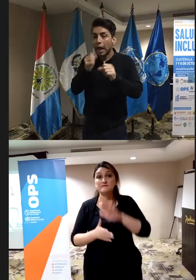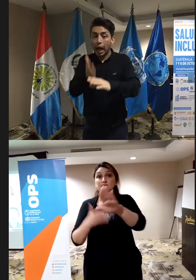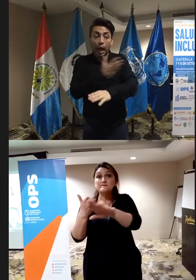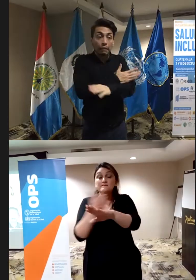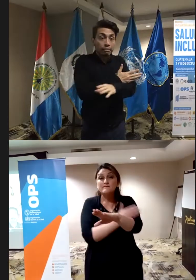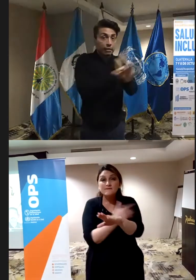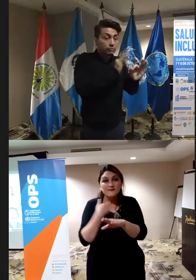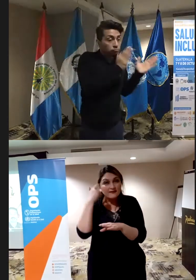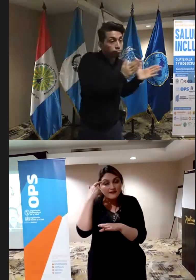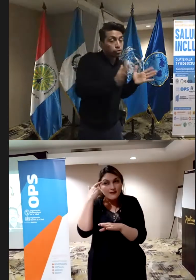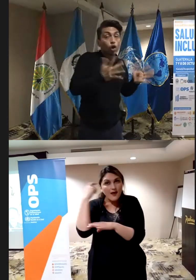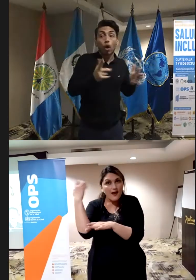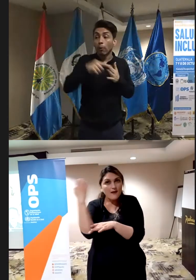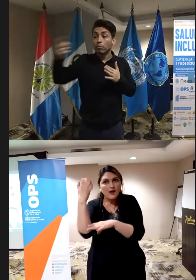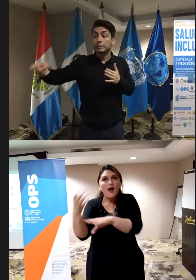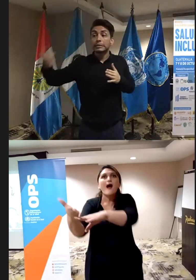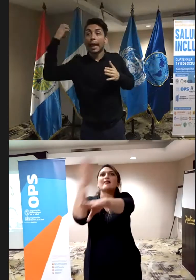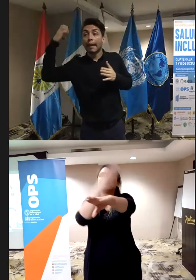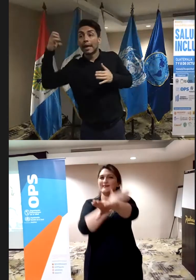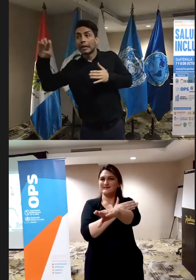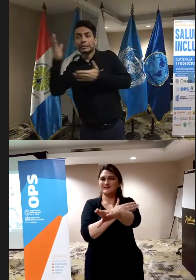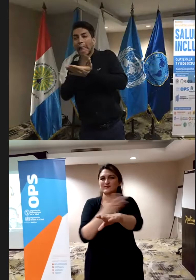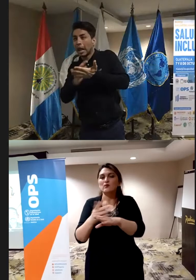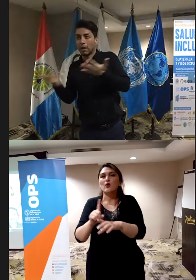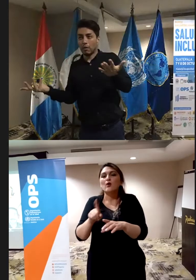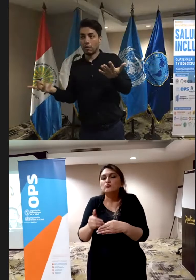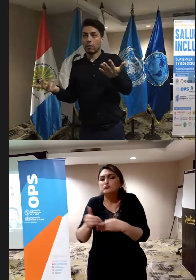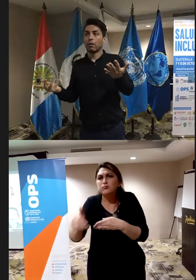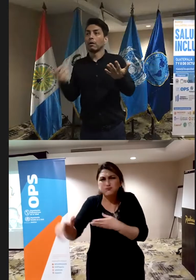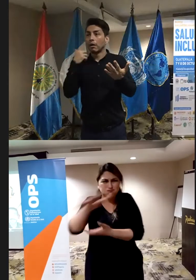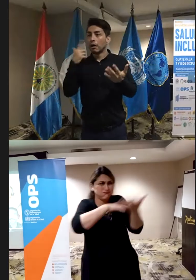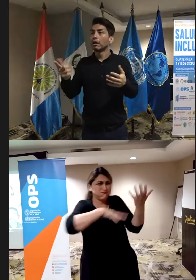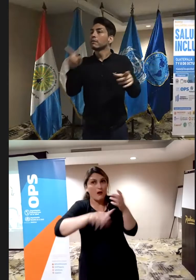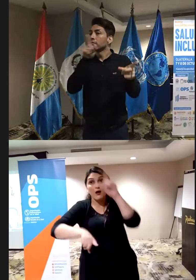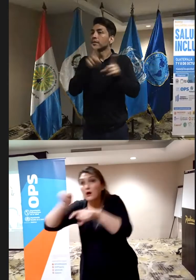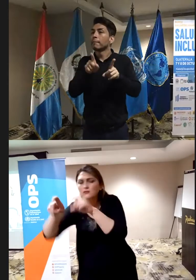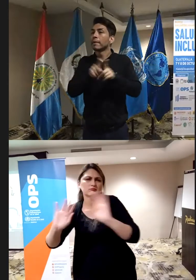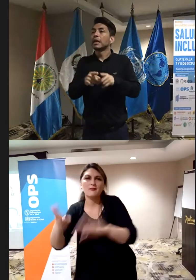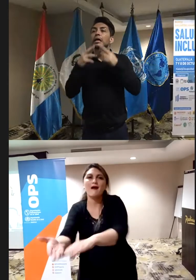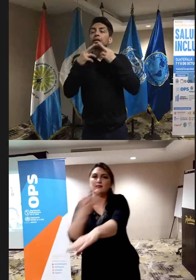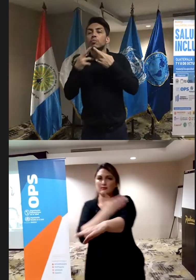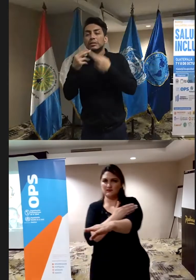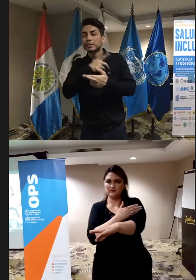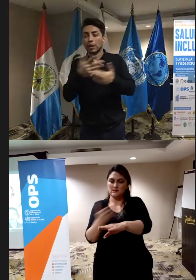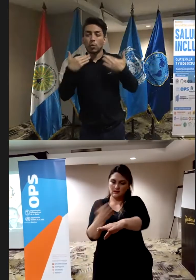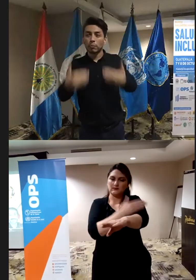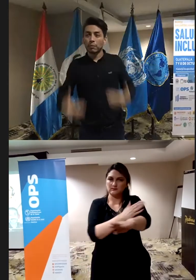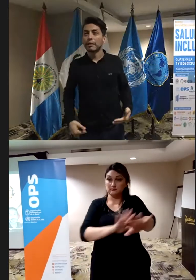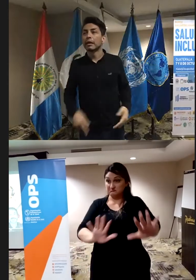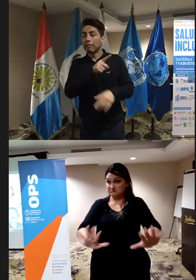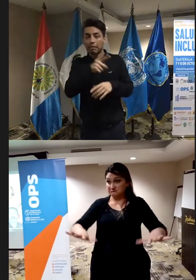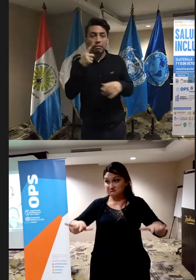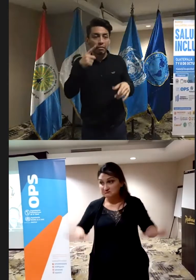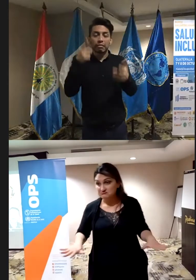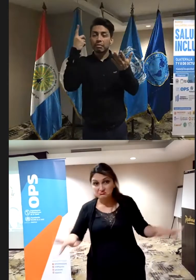la emergencia en la fase anterior. Además, en la fase inicial de una respuesta humanitaria, los datos existentes pueden ser